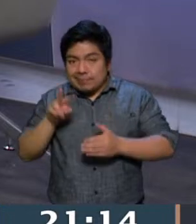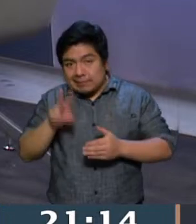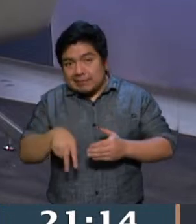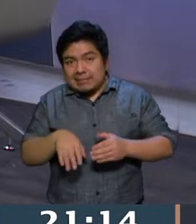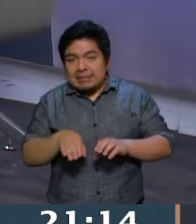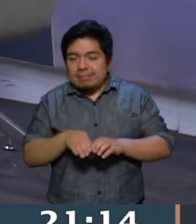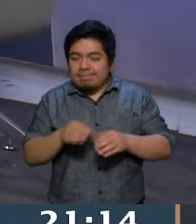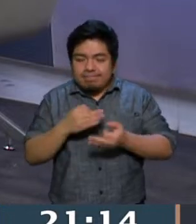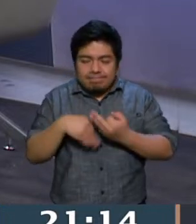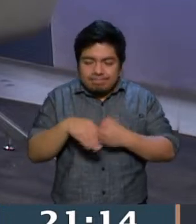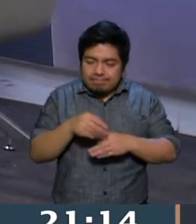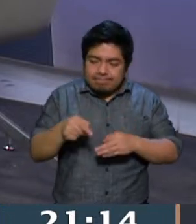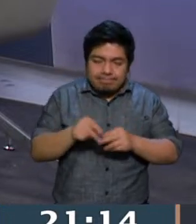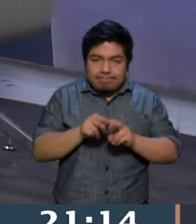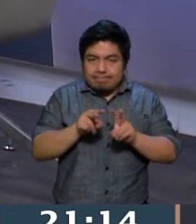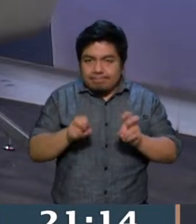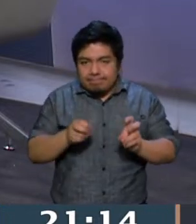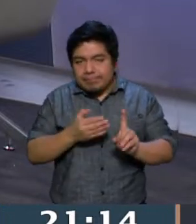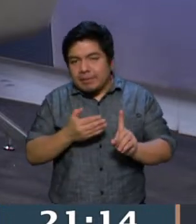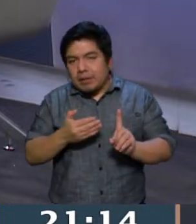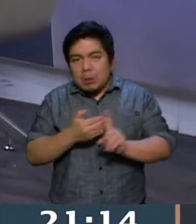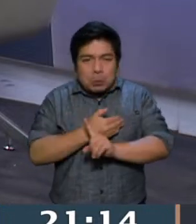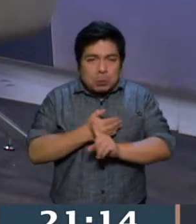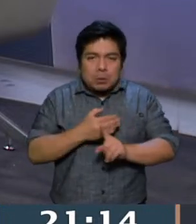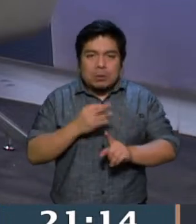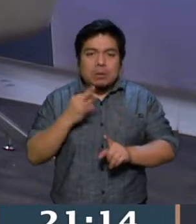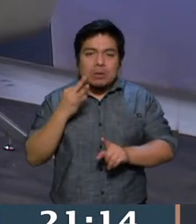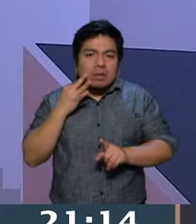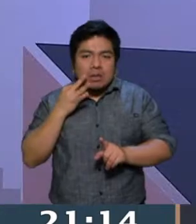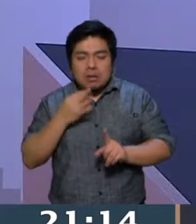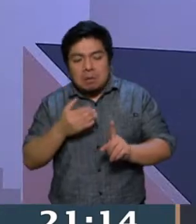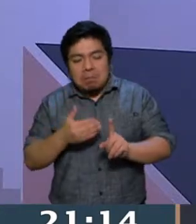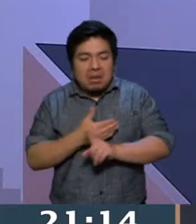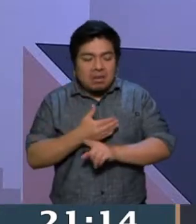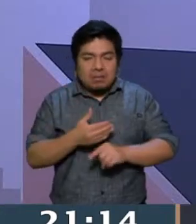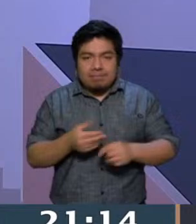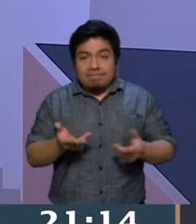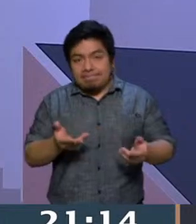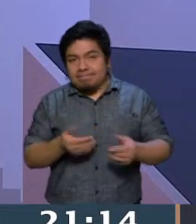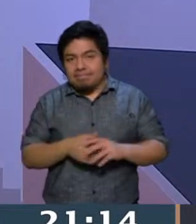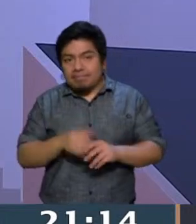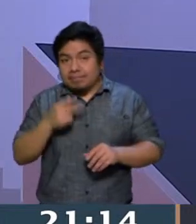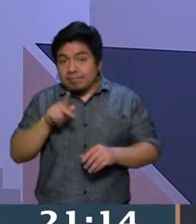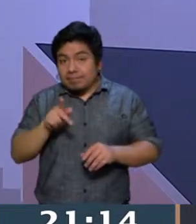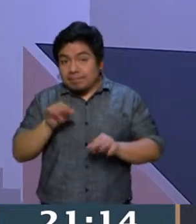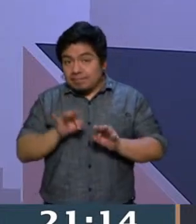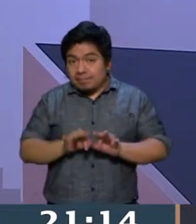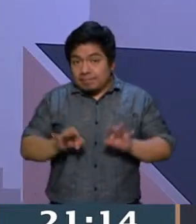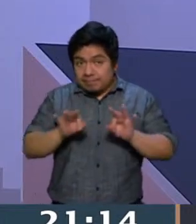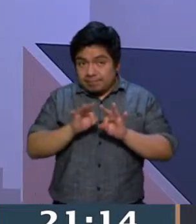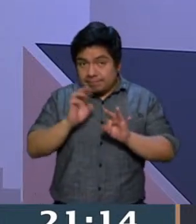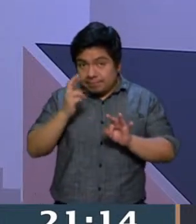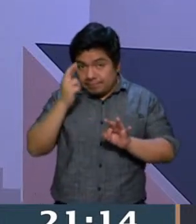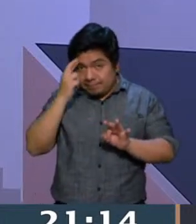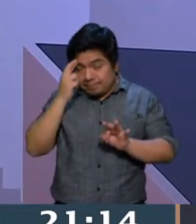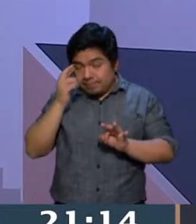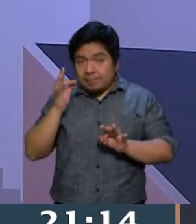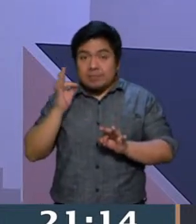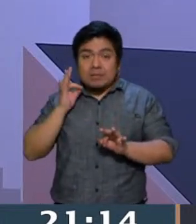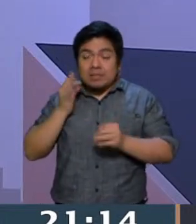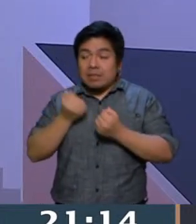mucho que se puede hacer en temas de evasión y elusión fiscal. Y además, pues es importante para hacer un sistema fiscal más justo,